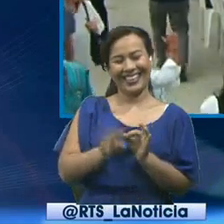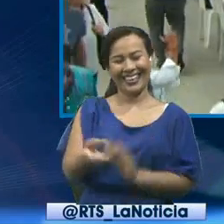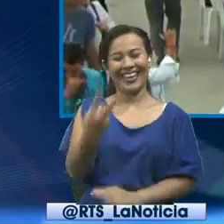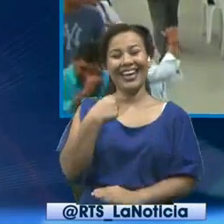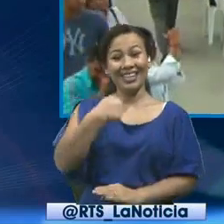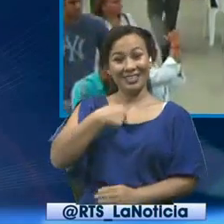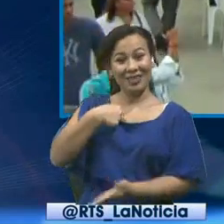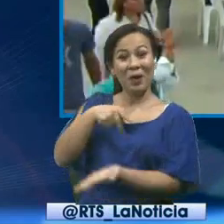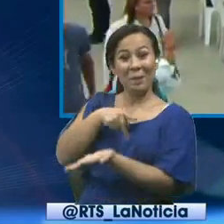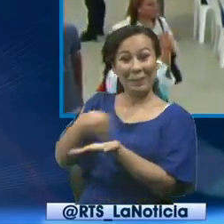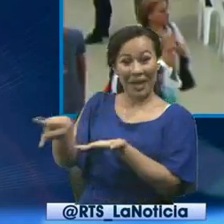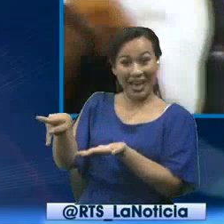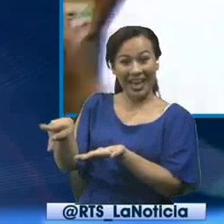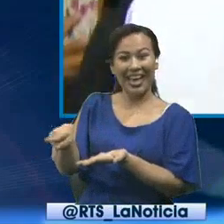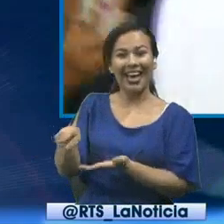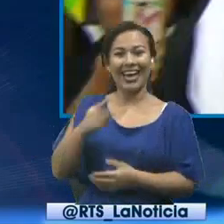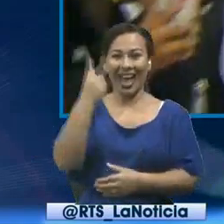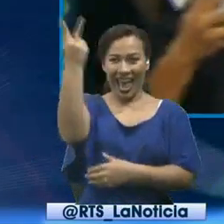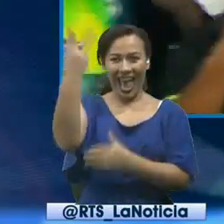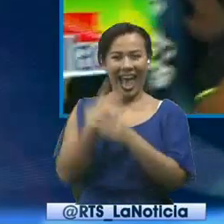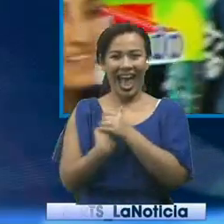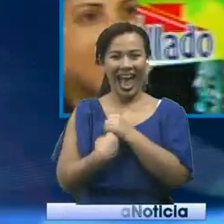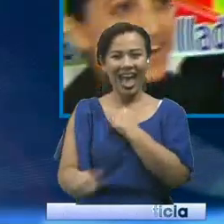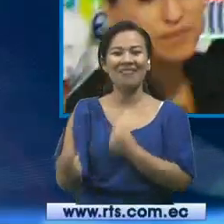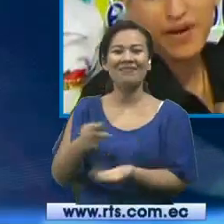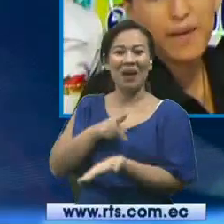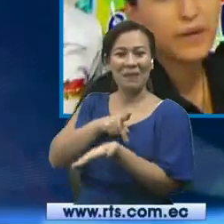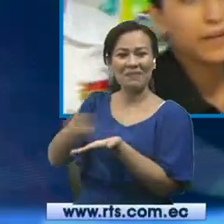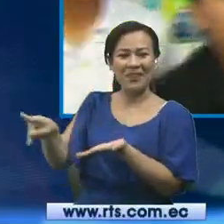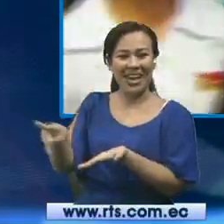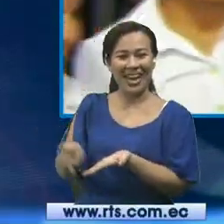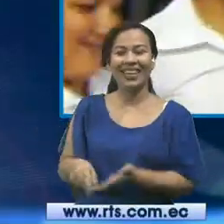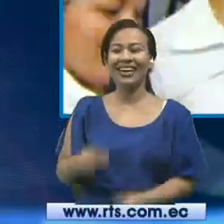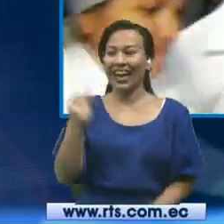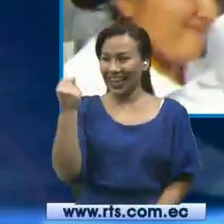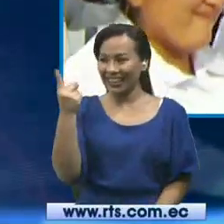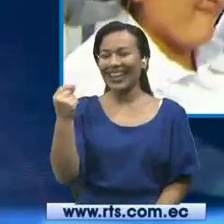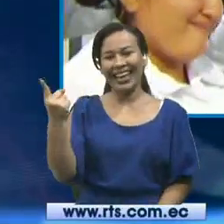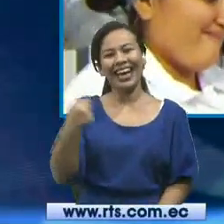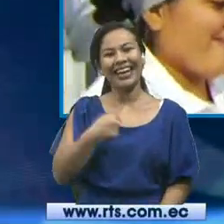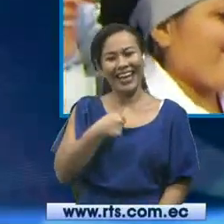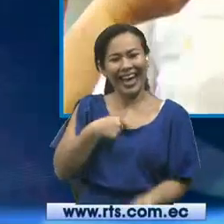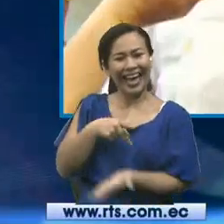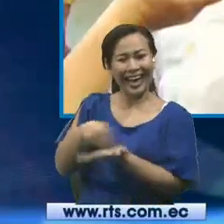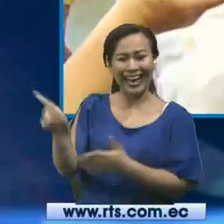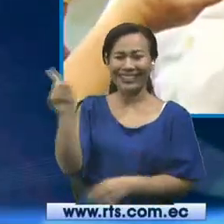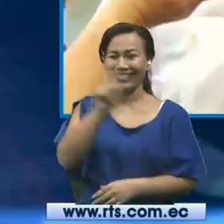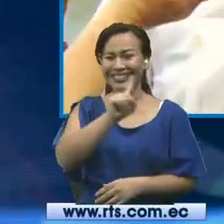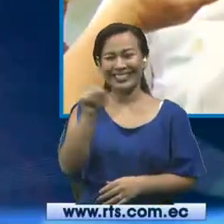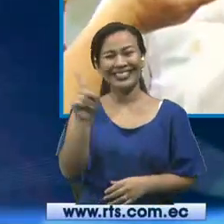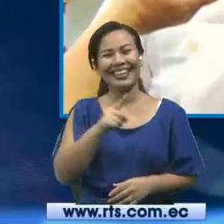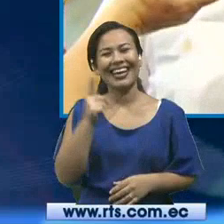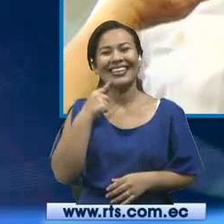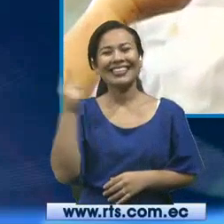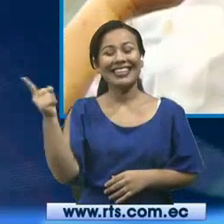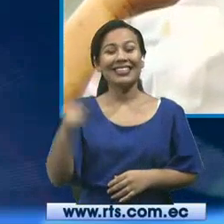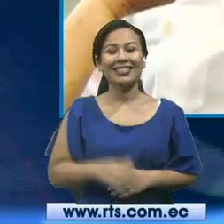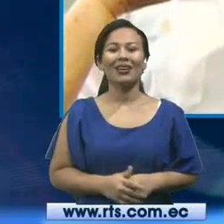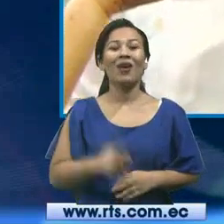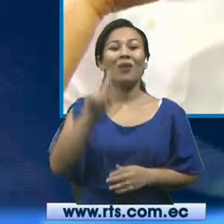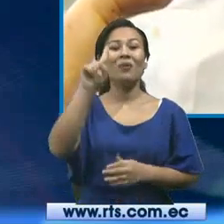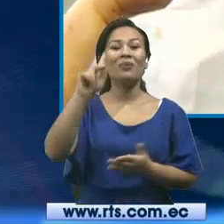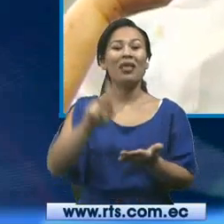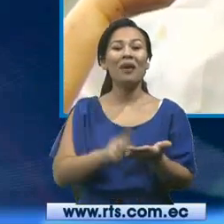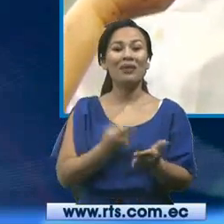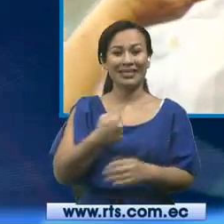aquí, María José, entre las dos van a pagar. Me parece bien, aceptémosles, no seamos así. Sí, sí, está bien, ¿no? Sí,